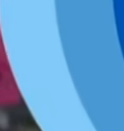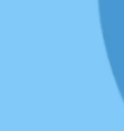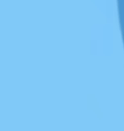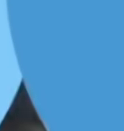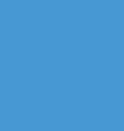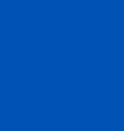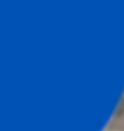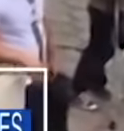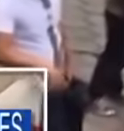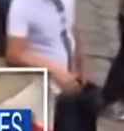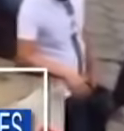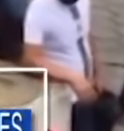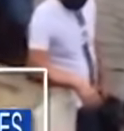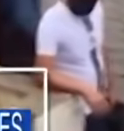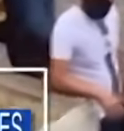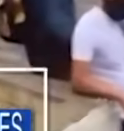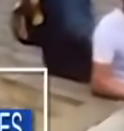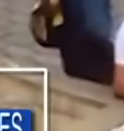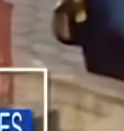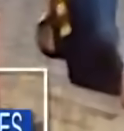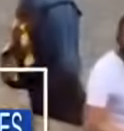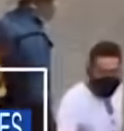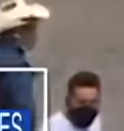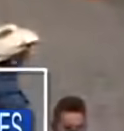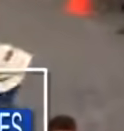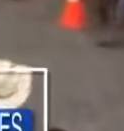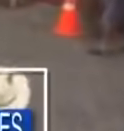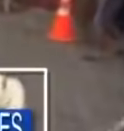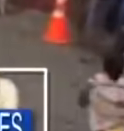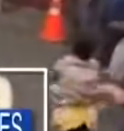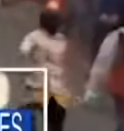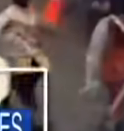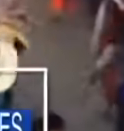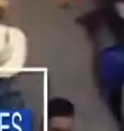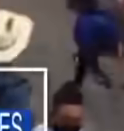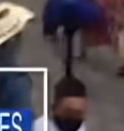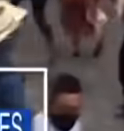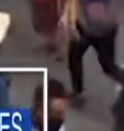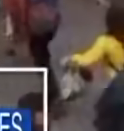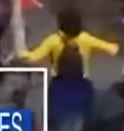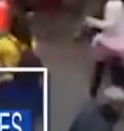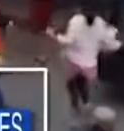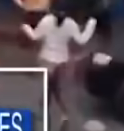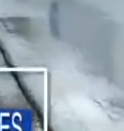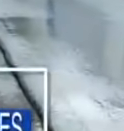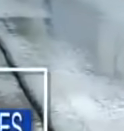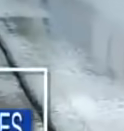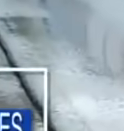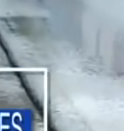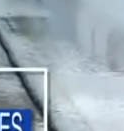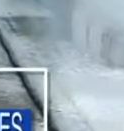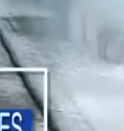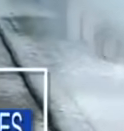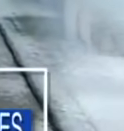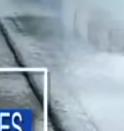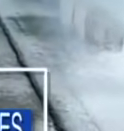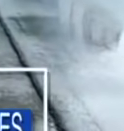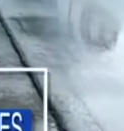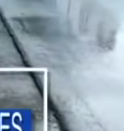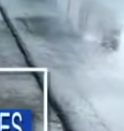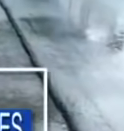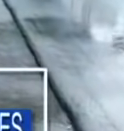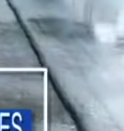cuarentena. Una policía municipal y una supuesta secuestradora vapuleadas, así como un conductor